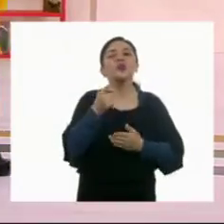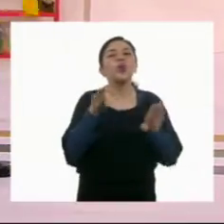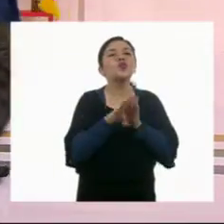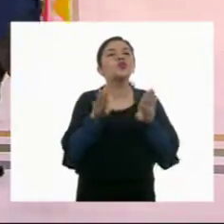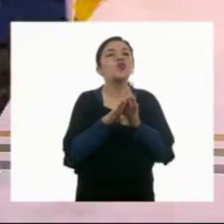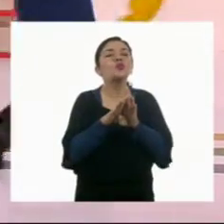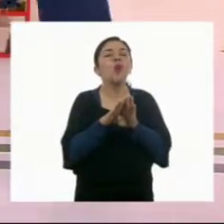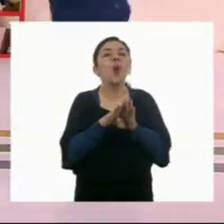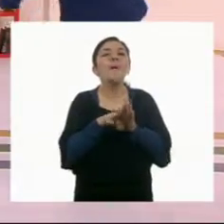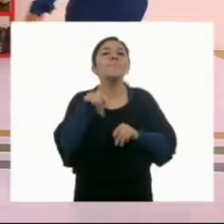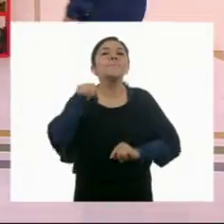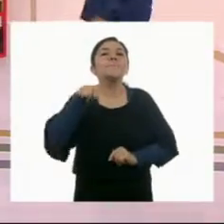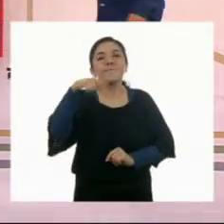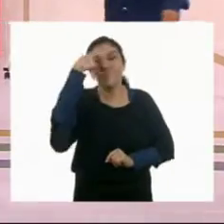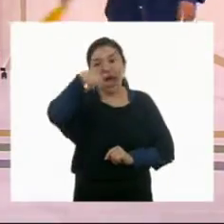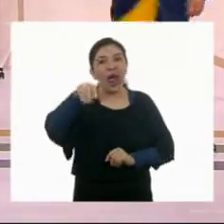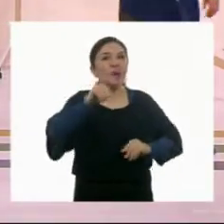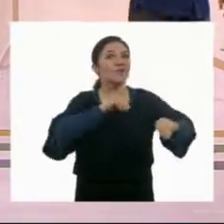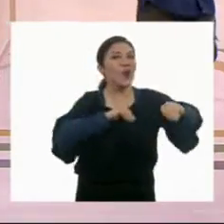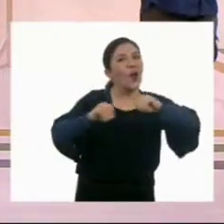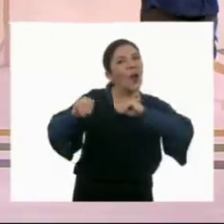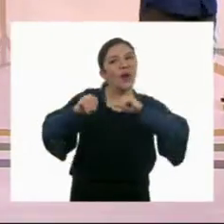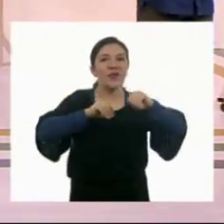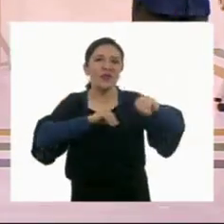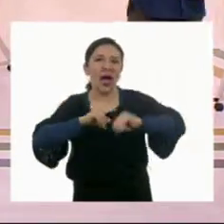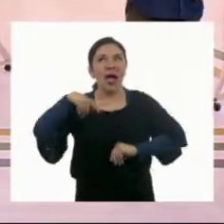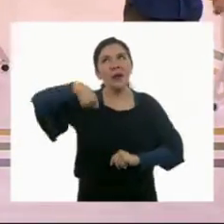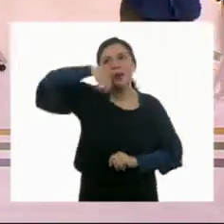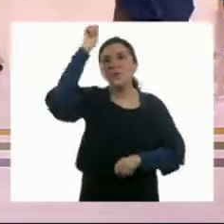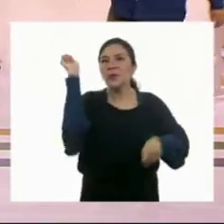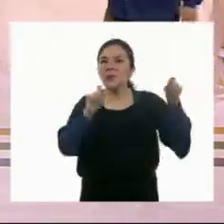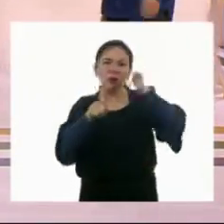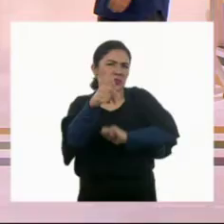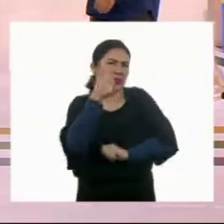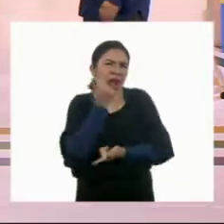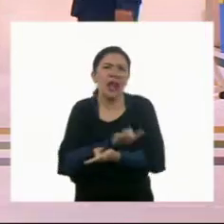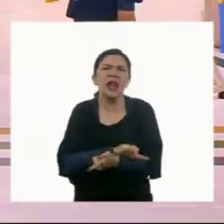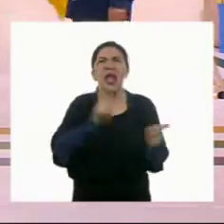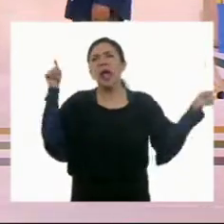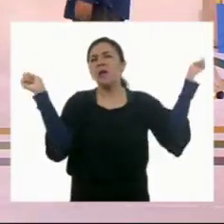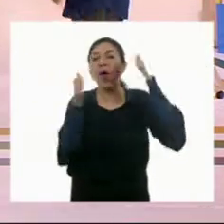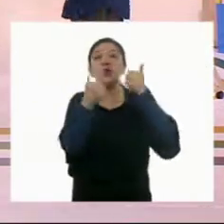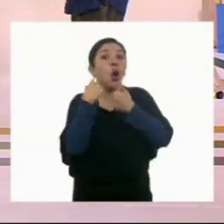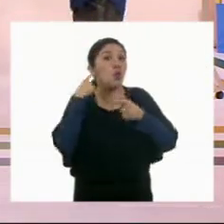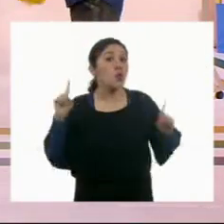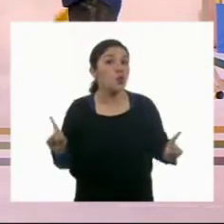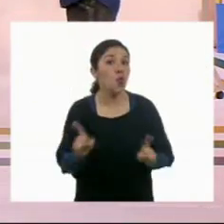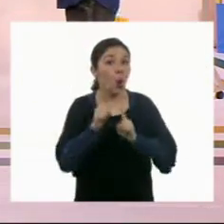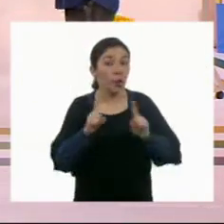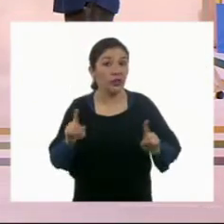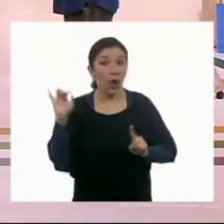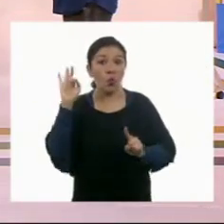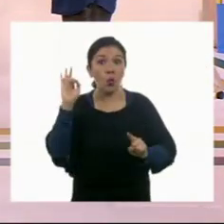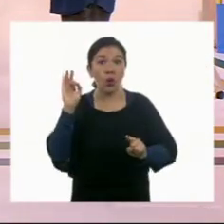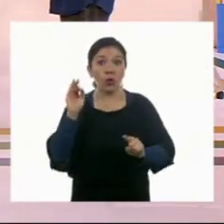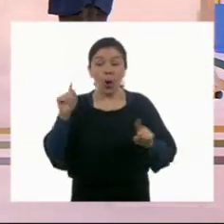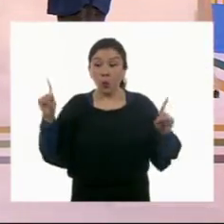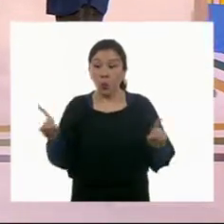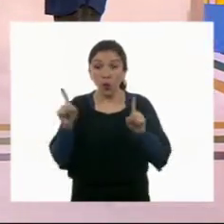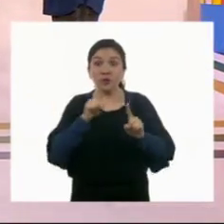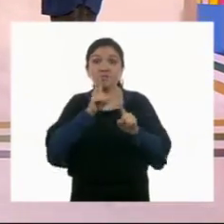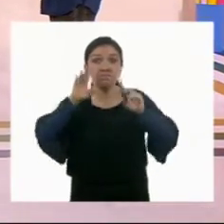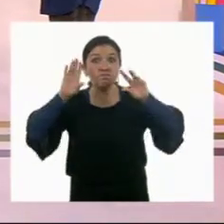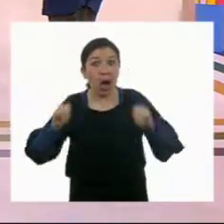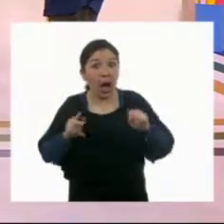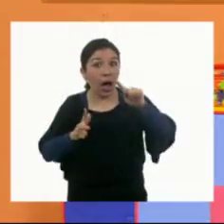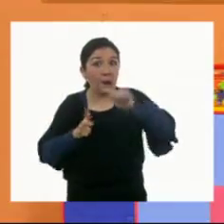un elemento para movernos. Podemos moverlos por donde queramos a la hora de la música. Y cuando la música